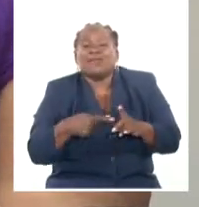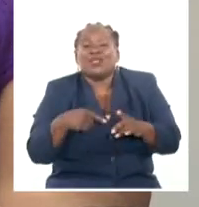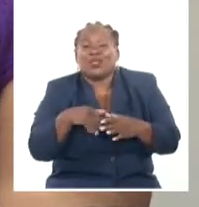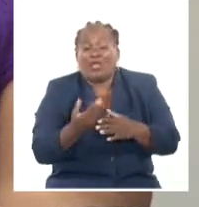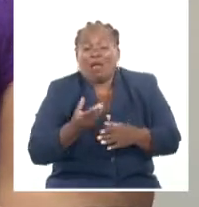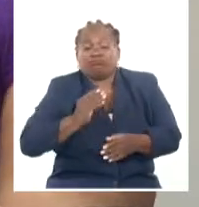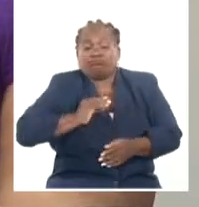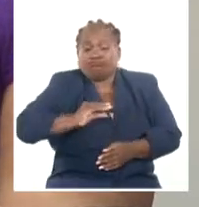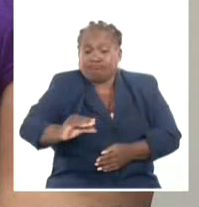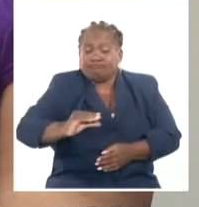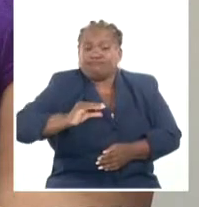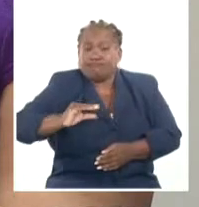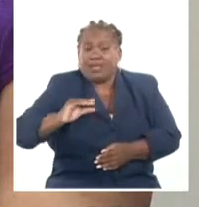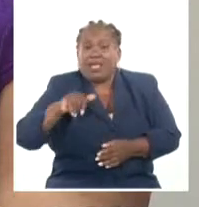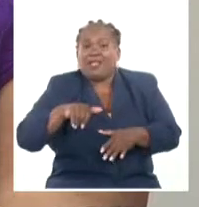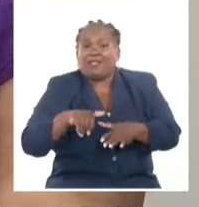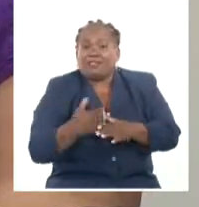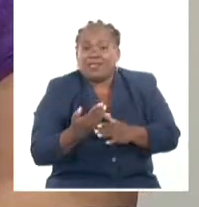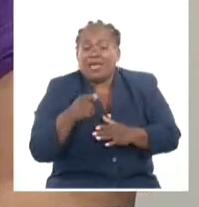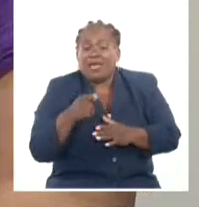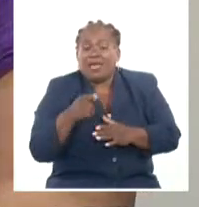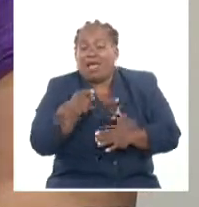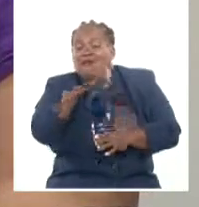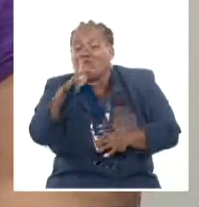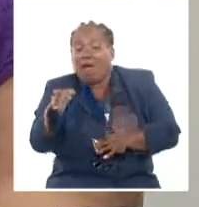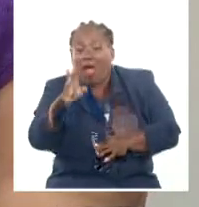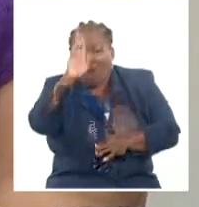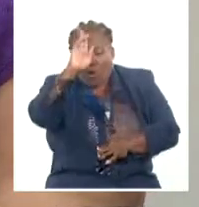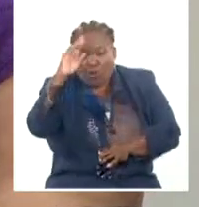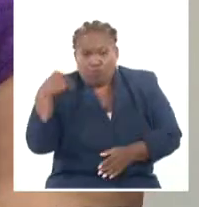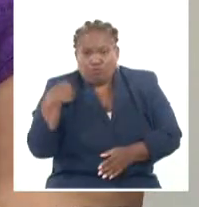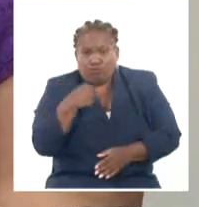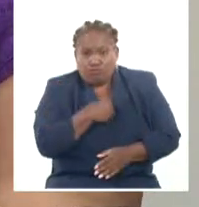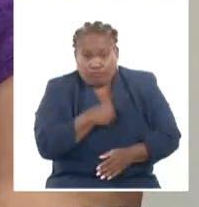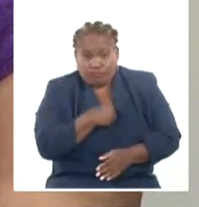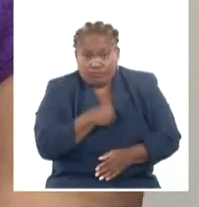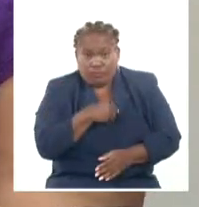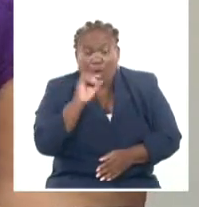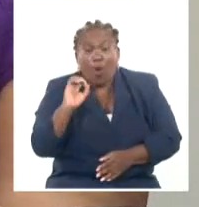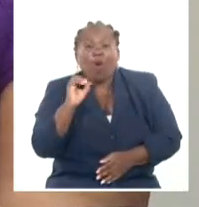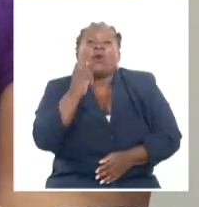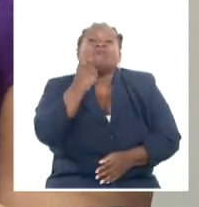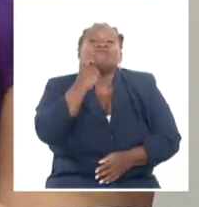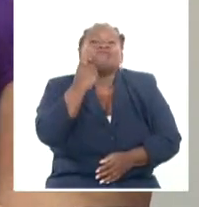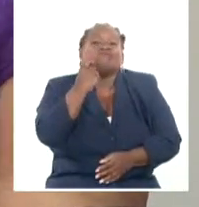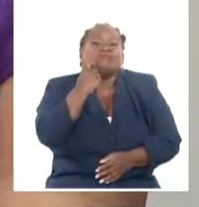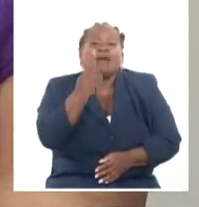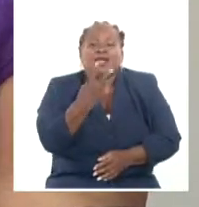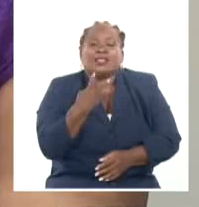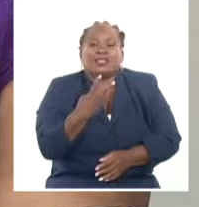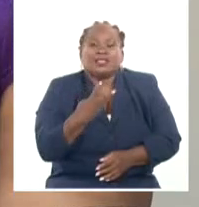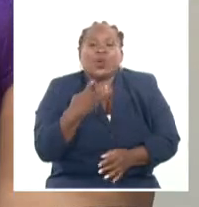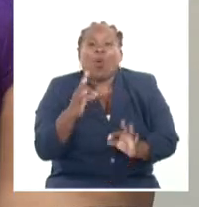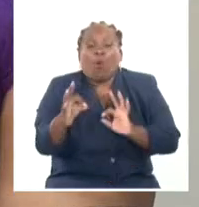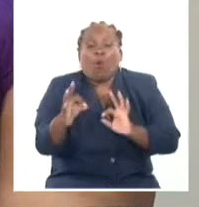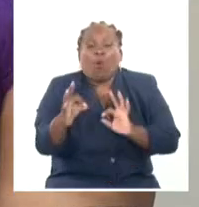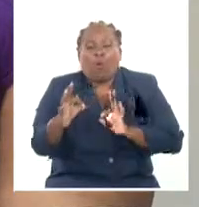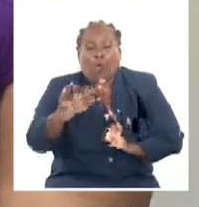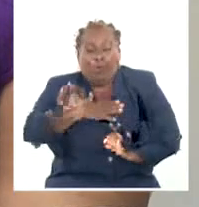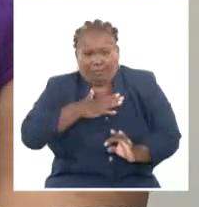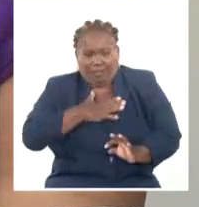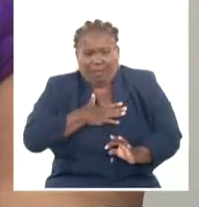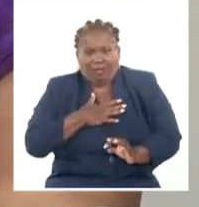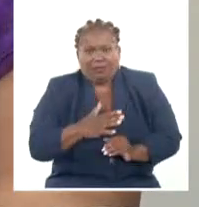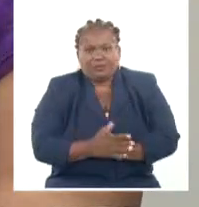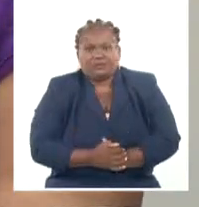se le paga ese día que ella asiste a la voluntad médica o este hematológica para su cuidado para su